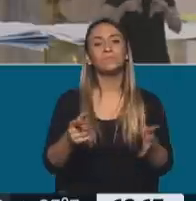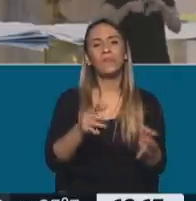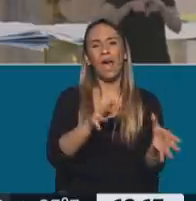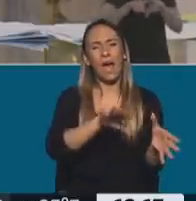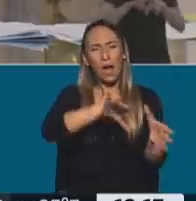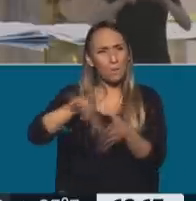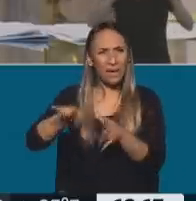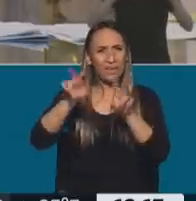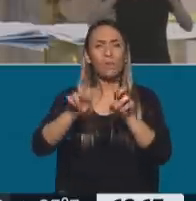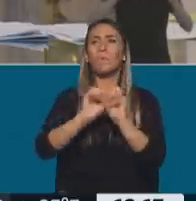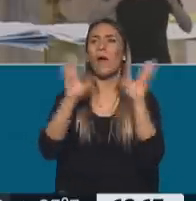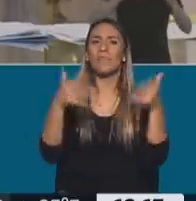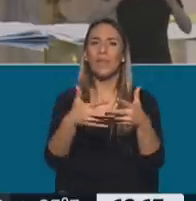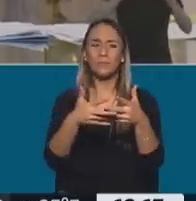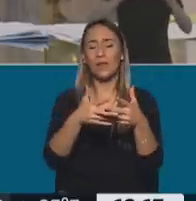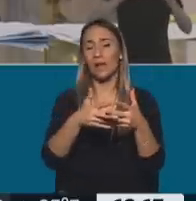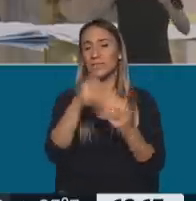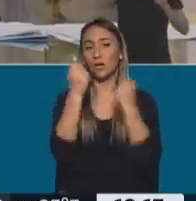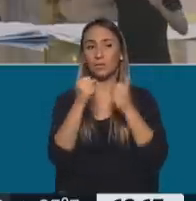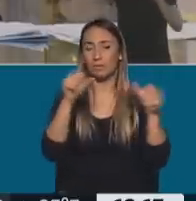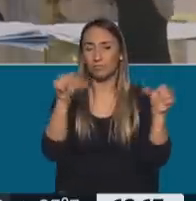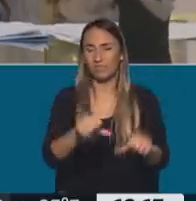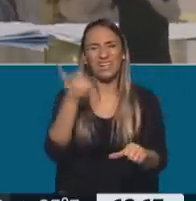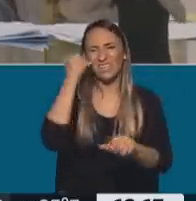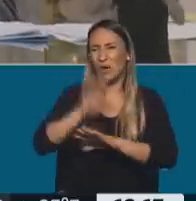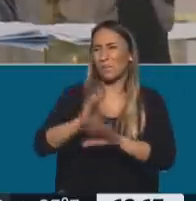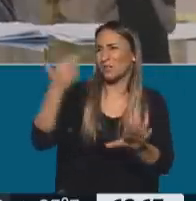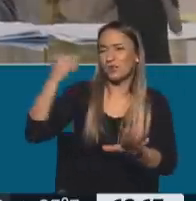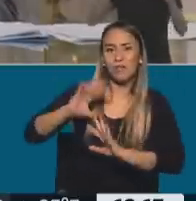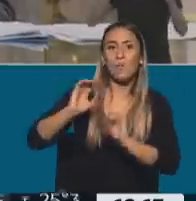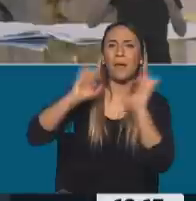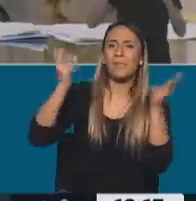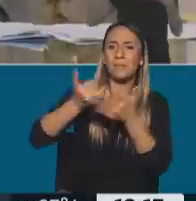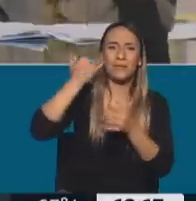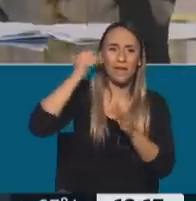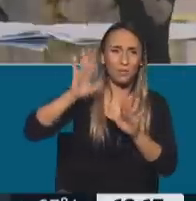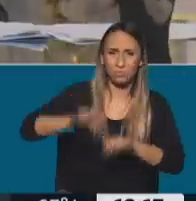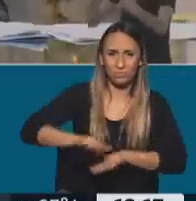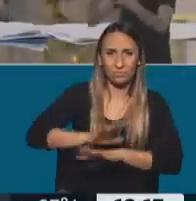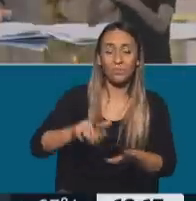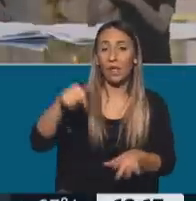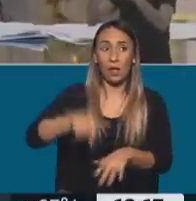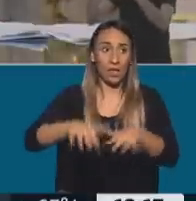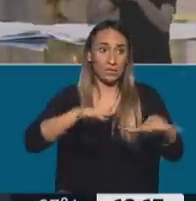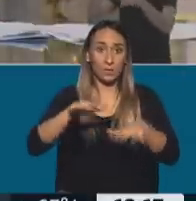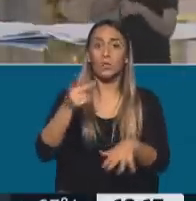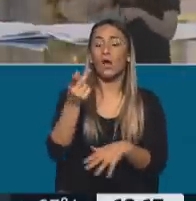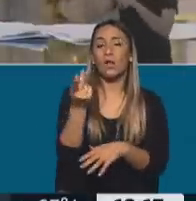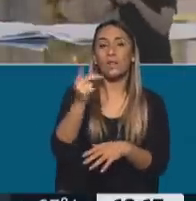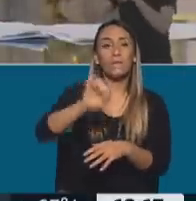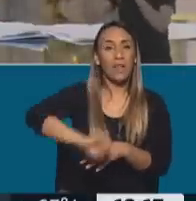la pandemia se dice eso porque a poco está quedando atrás podríamos agregar la inflación alta agravada por el contexto